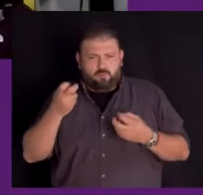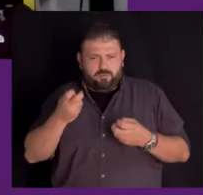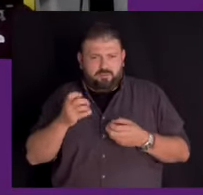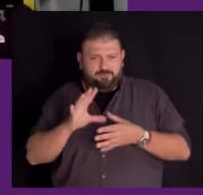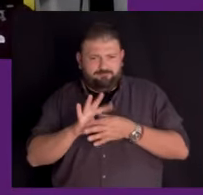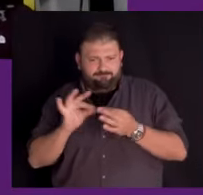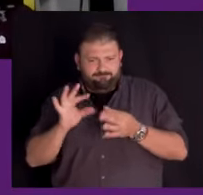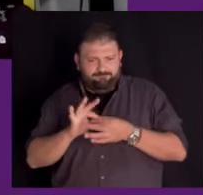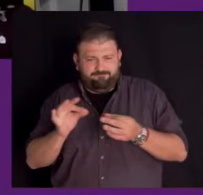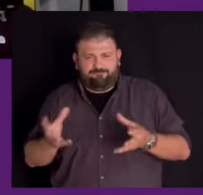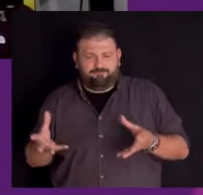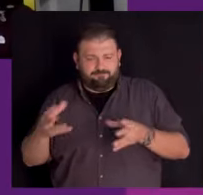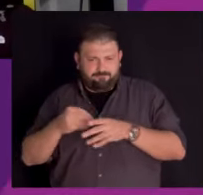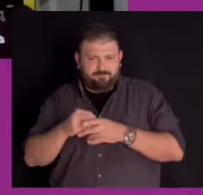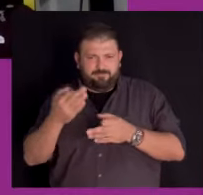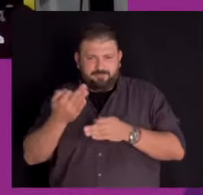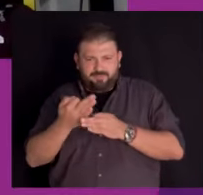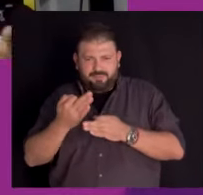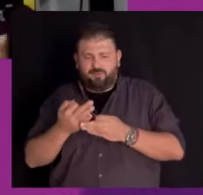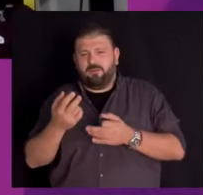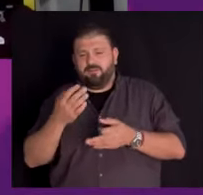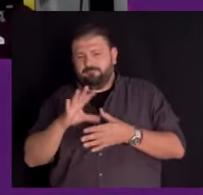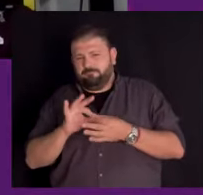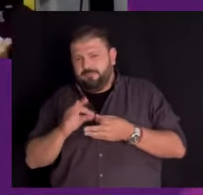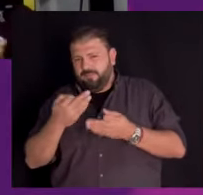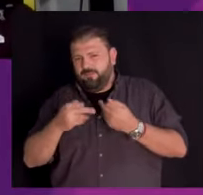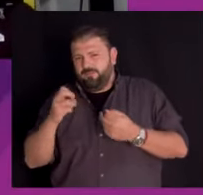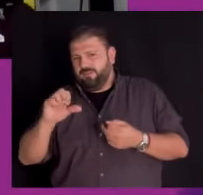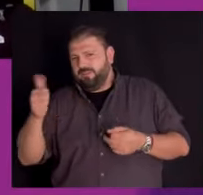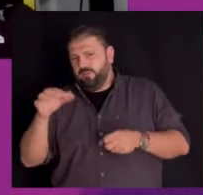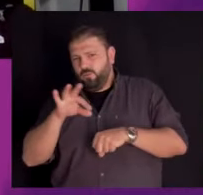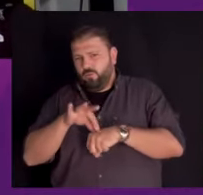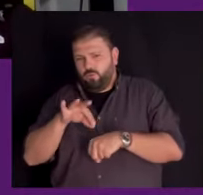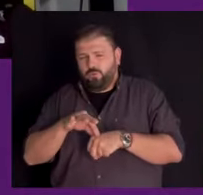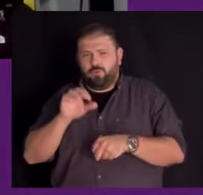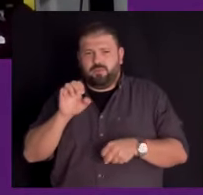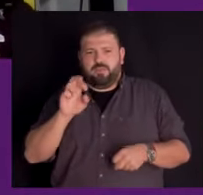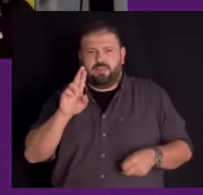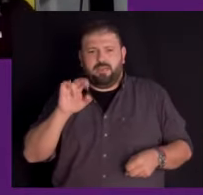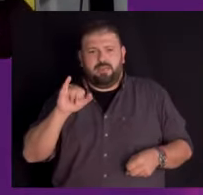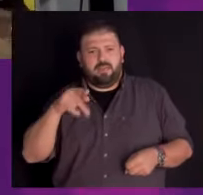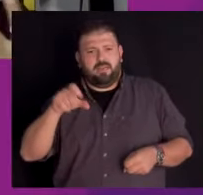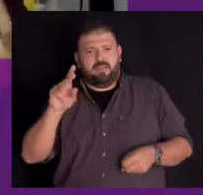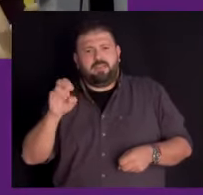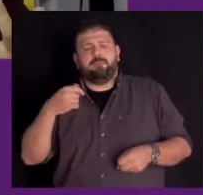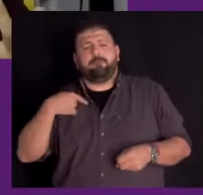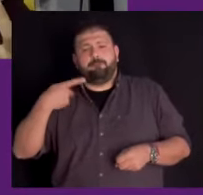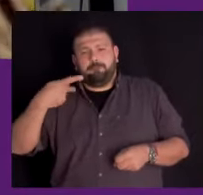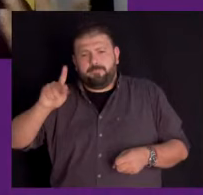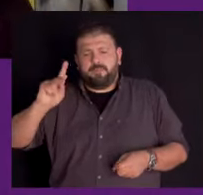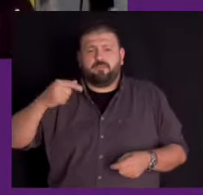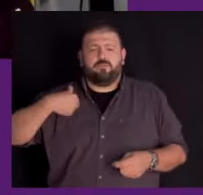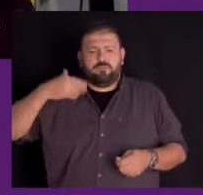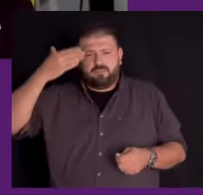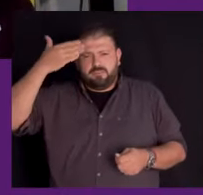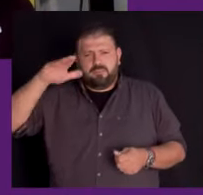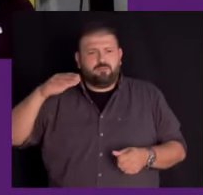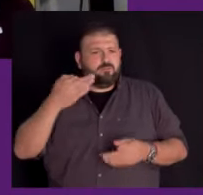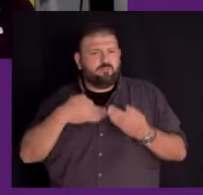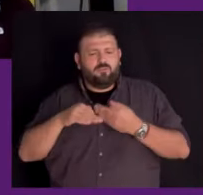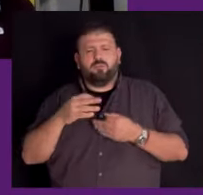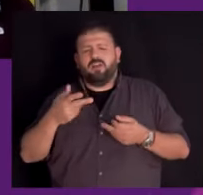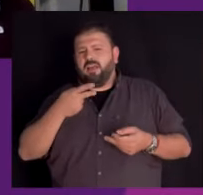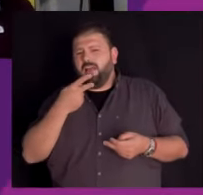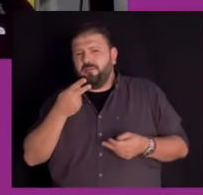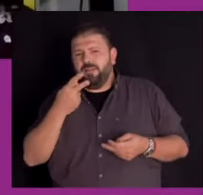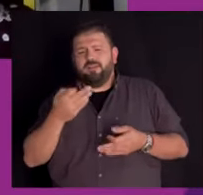gran contenido que nos está diciendo también nuevamente nuestro doctor Enrique, pero también quiero que por favor nos puedas hablar un poco del estrés,